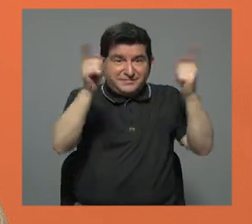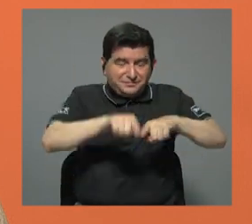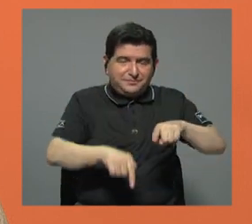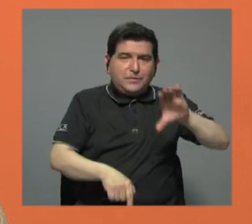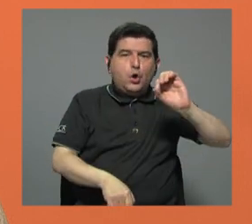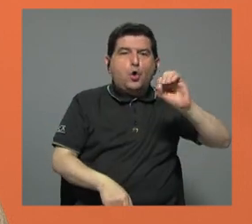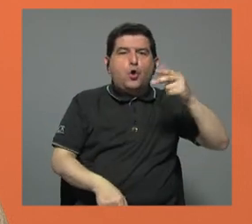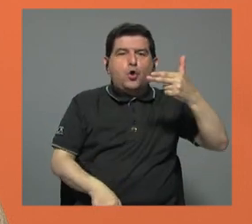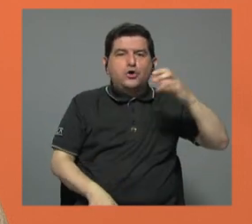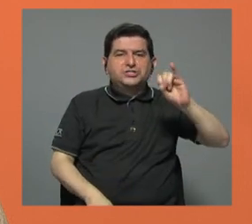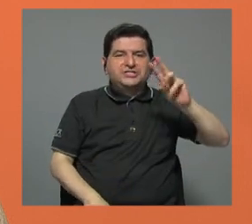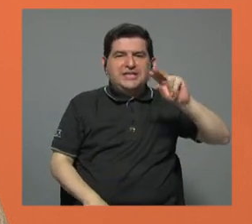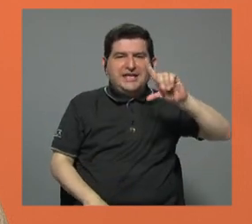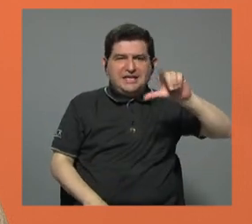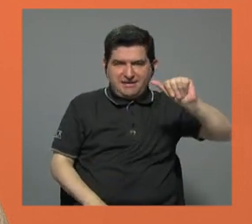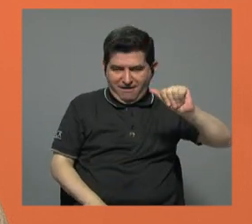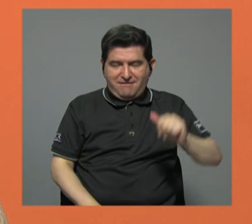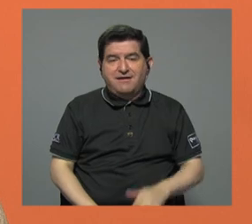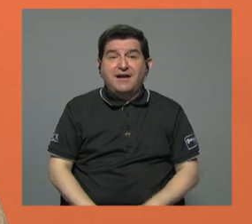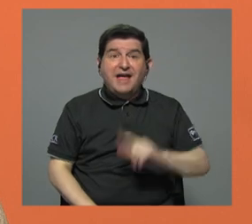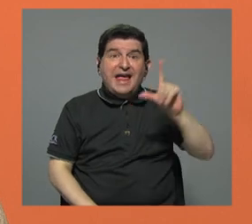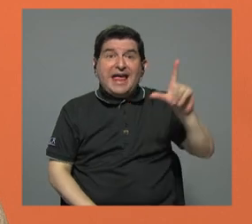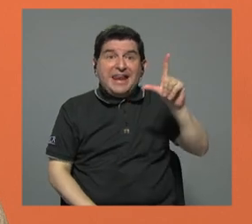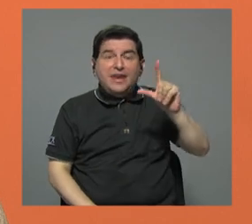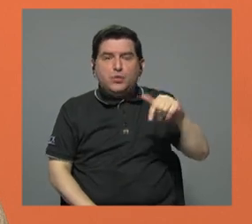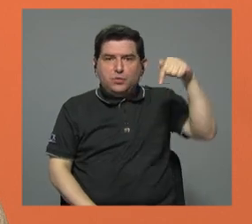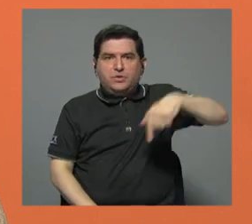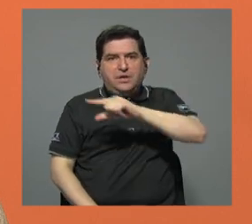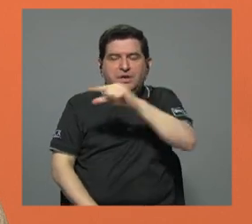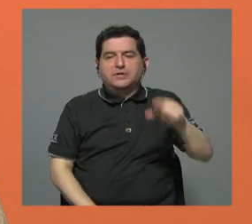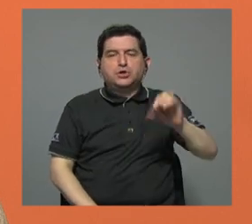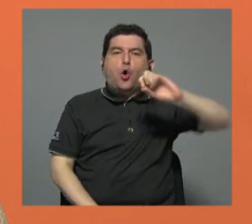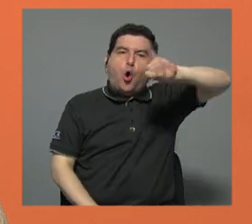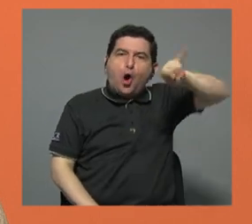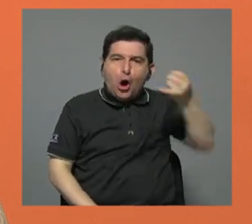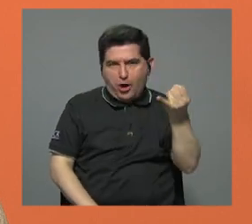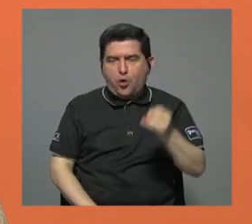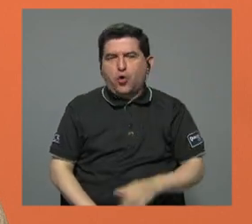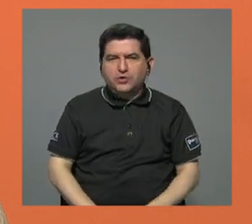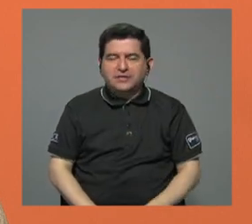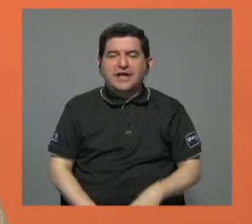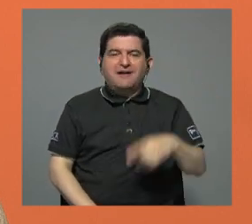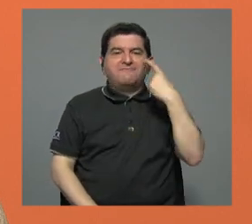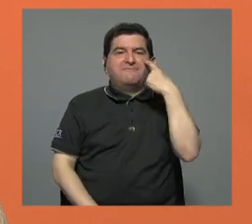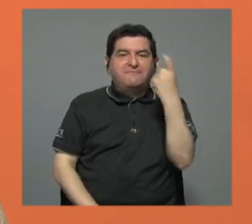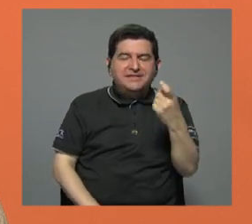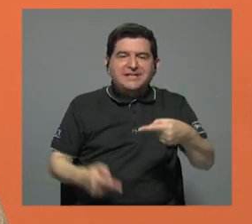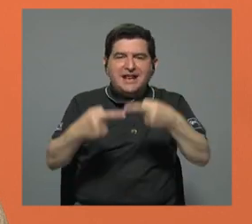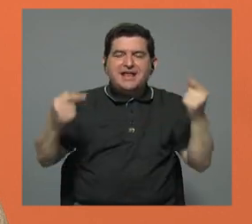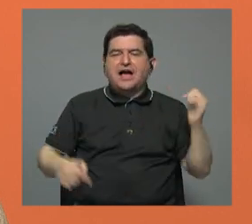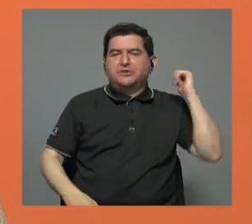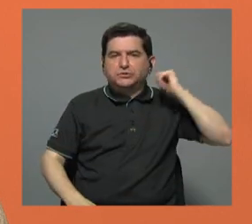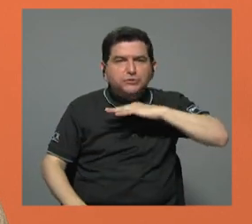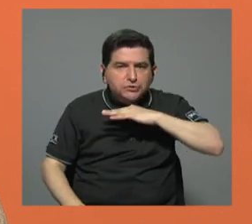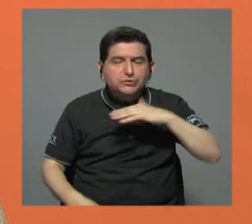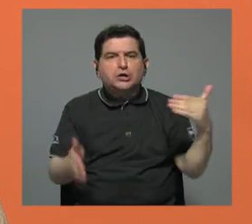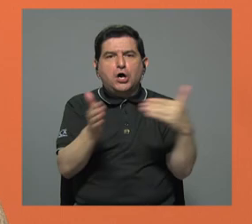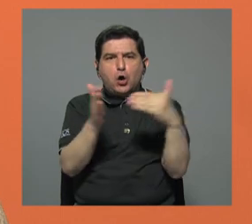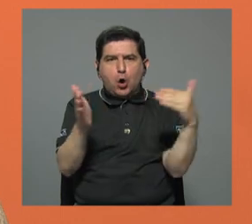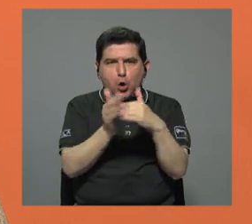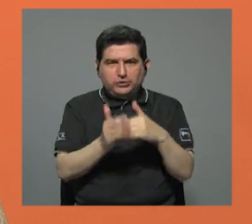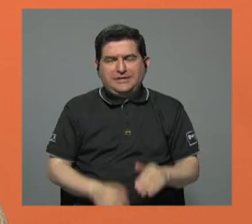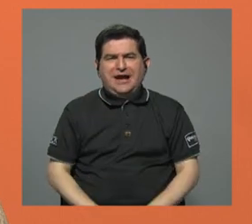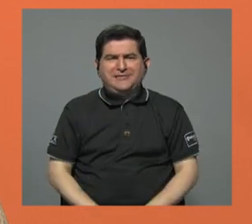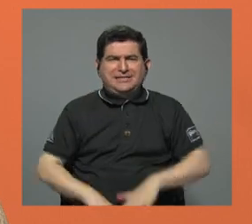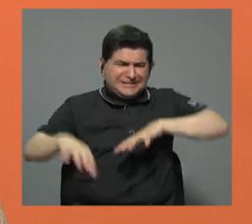cochinilla llamado cochinilla el lunes de esta semana la orden es muy investigación judicial y la fiscalía anticorrupción vuelven a hacer un